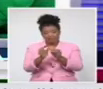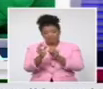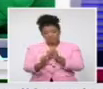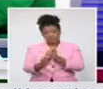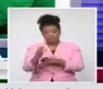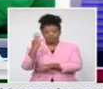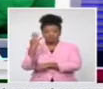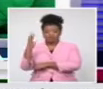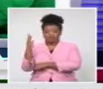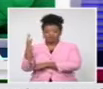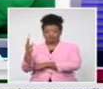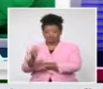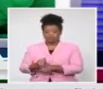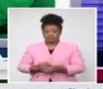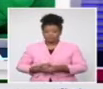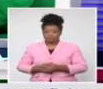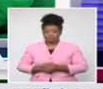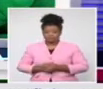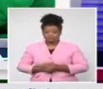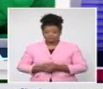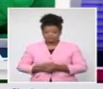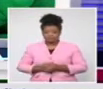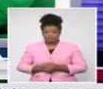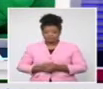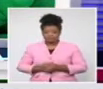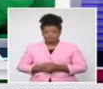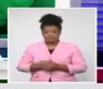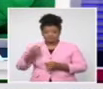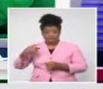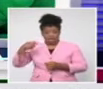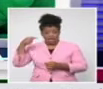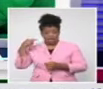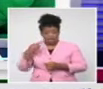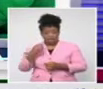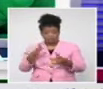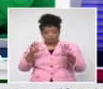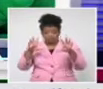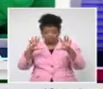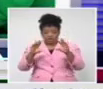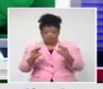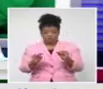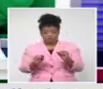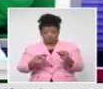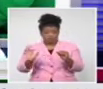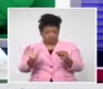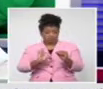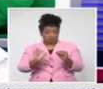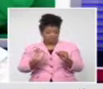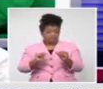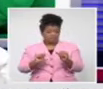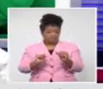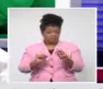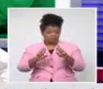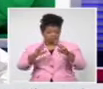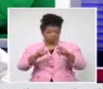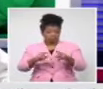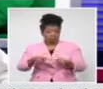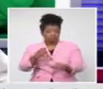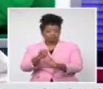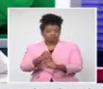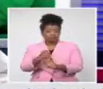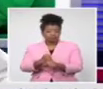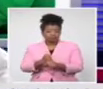en nuestro país. Ayer, todavía en la noche, hoy al amanecer se trabaja para precisar la fuente de